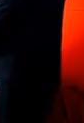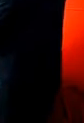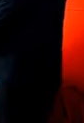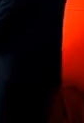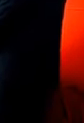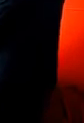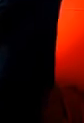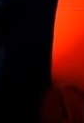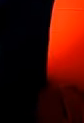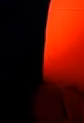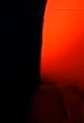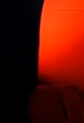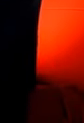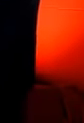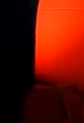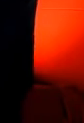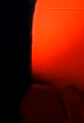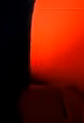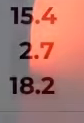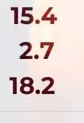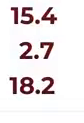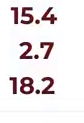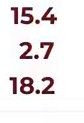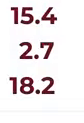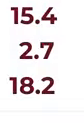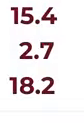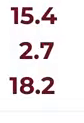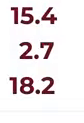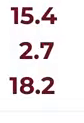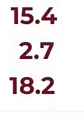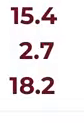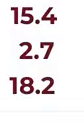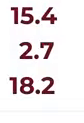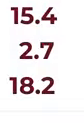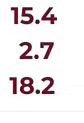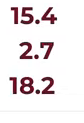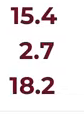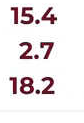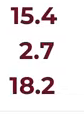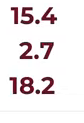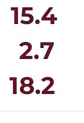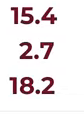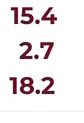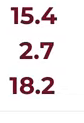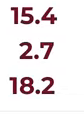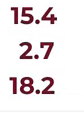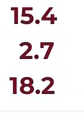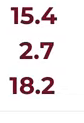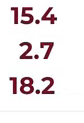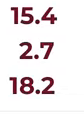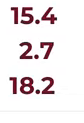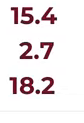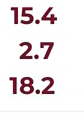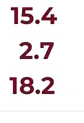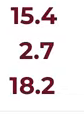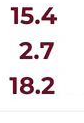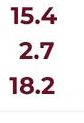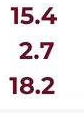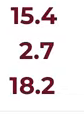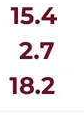nivel de derechos sobre su programa. Es una inversión de 6 mil millones de